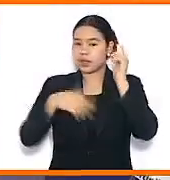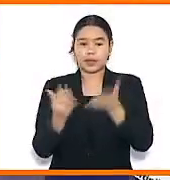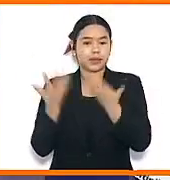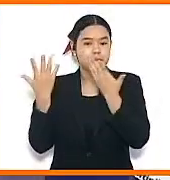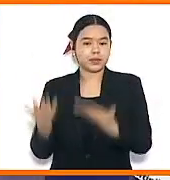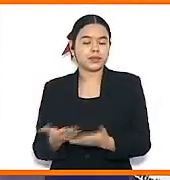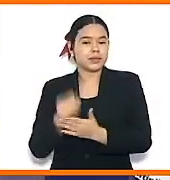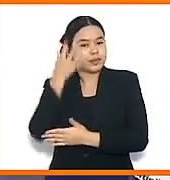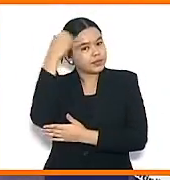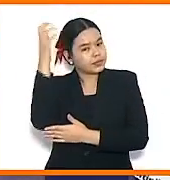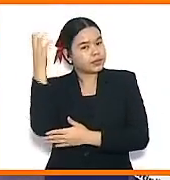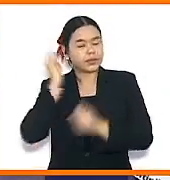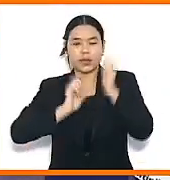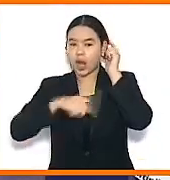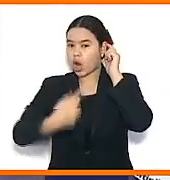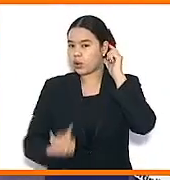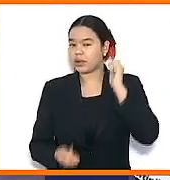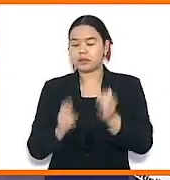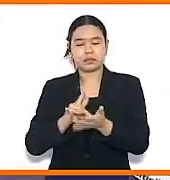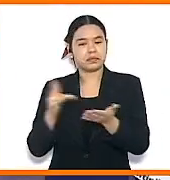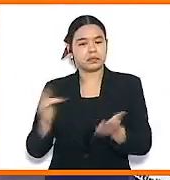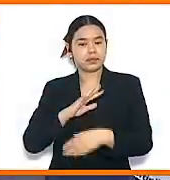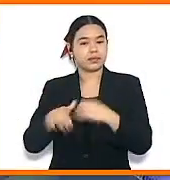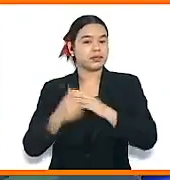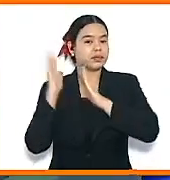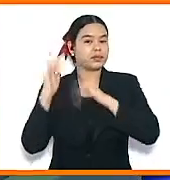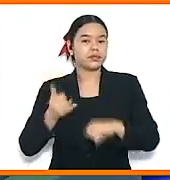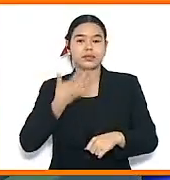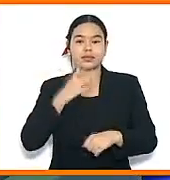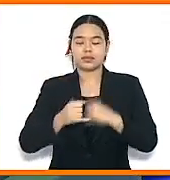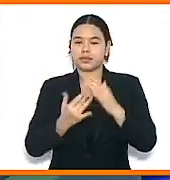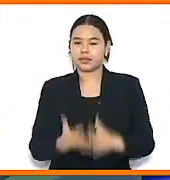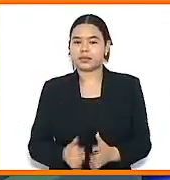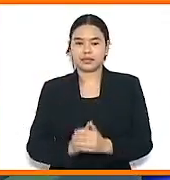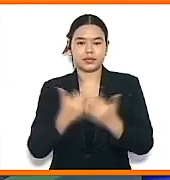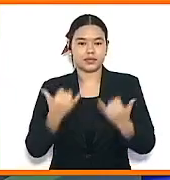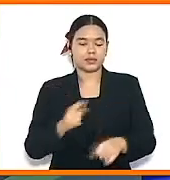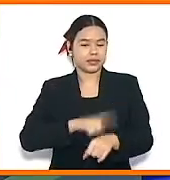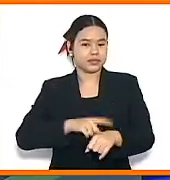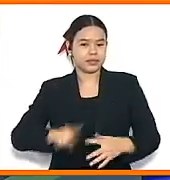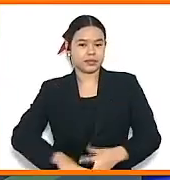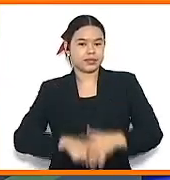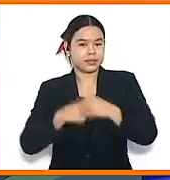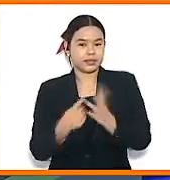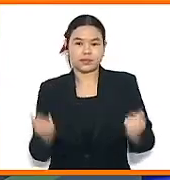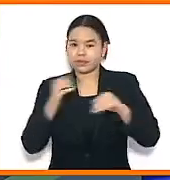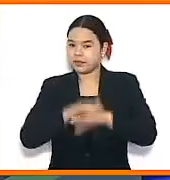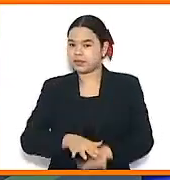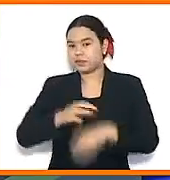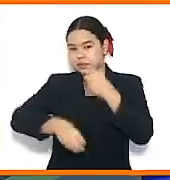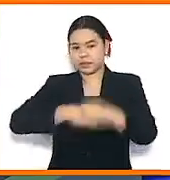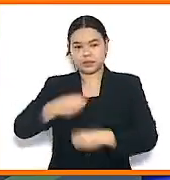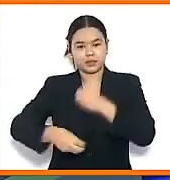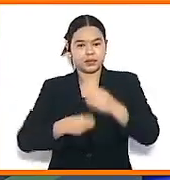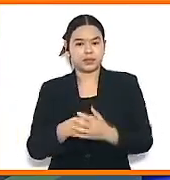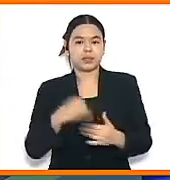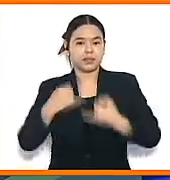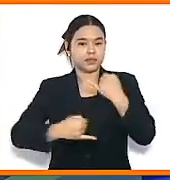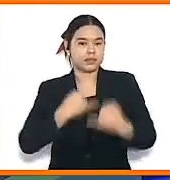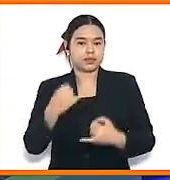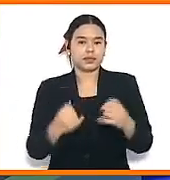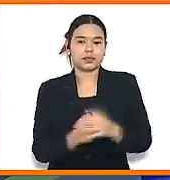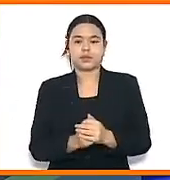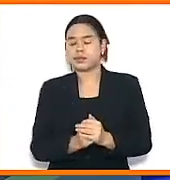en Diaria. Gracias, Madeline. Te deseo muchísima suerte, querido jugador. Vamos a iniciar incorporando nuestras esferas al